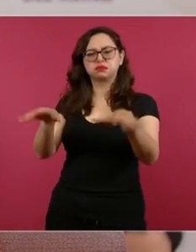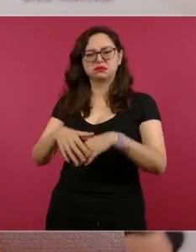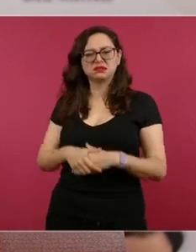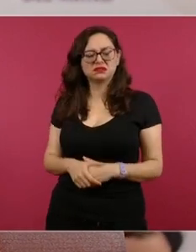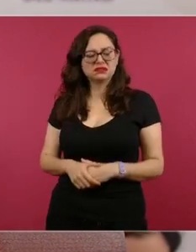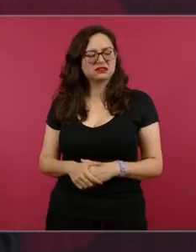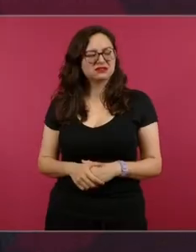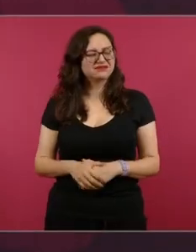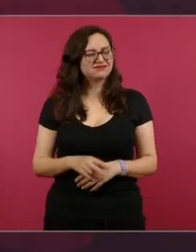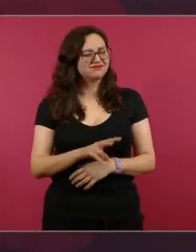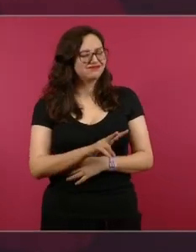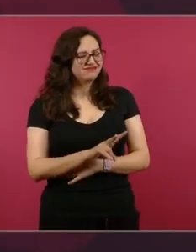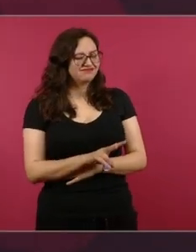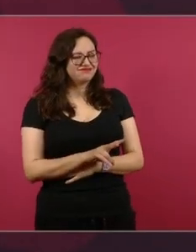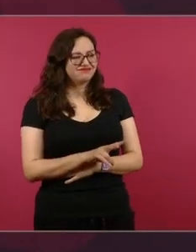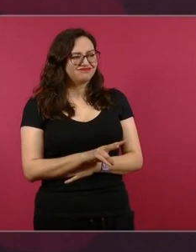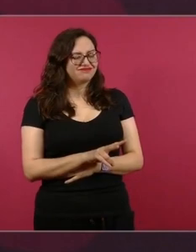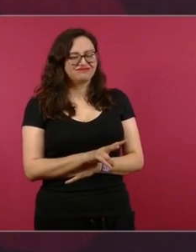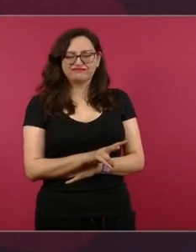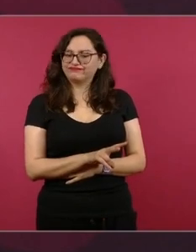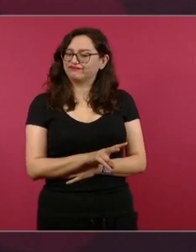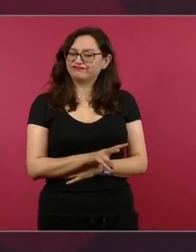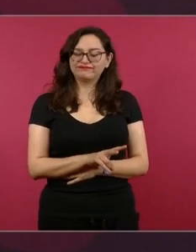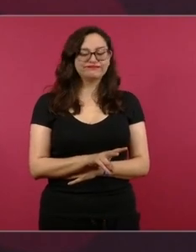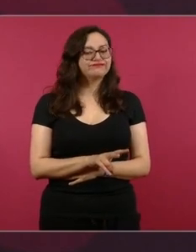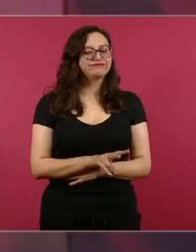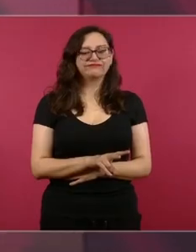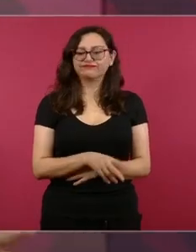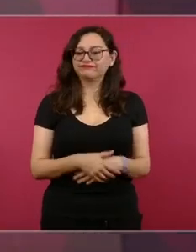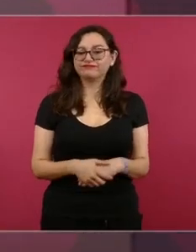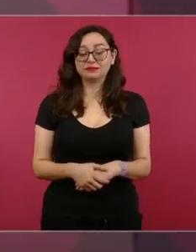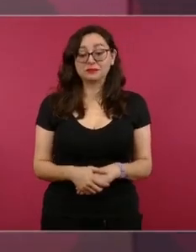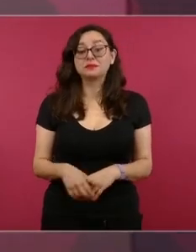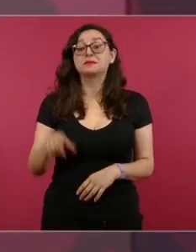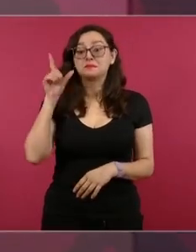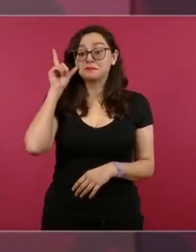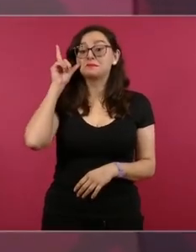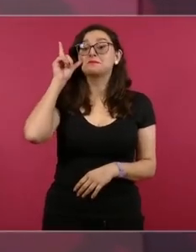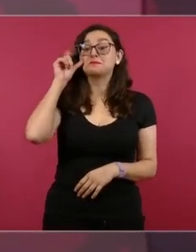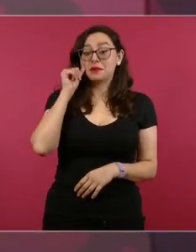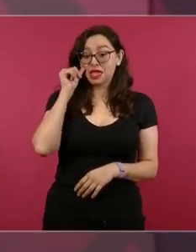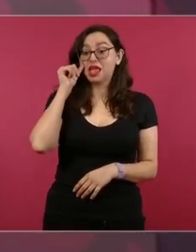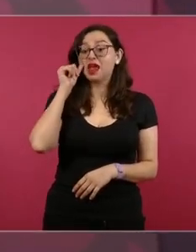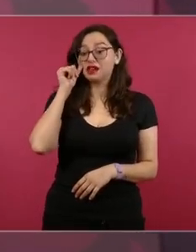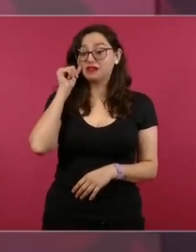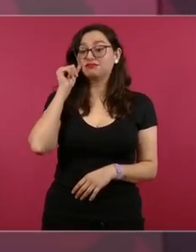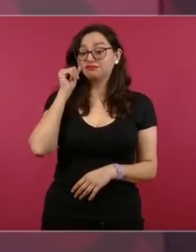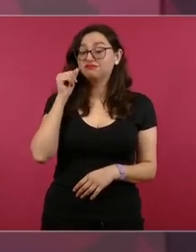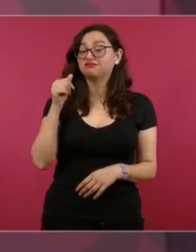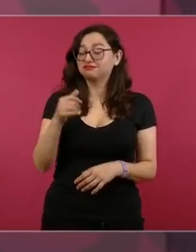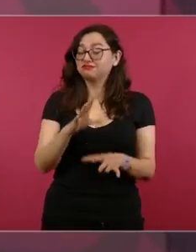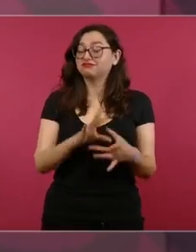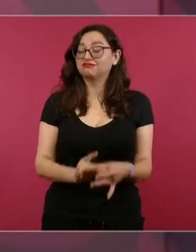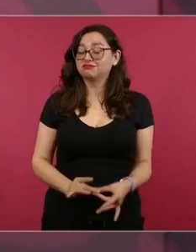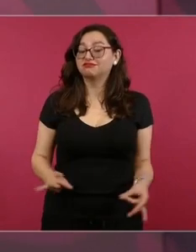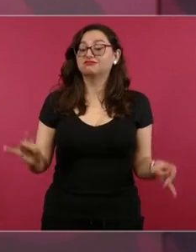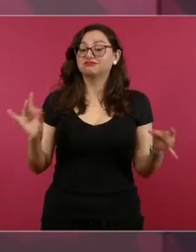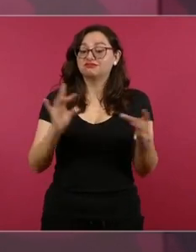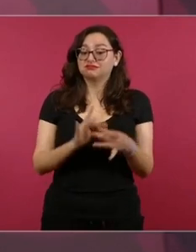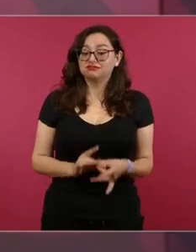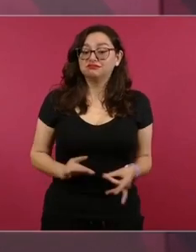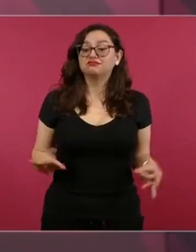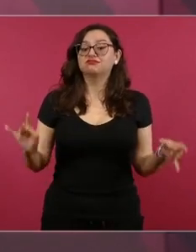Mañana vamos a aclarar bien esto, porque van a venir todos los servidores públicos para explicar en qué